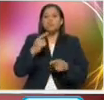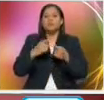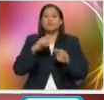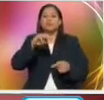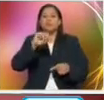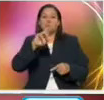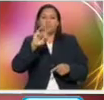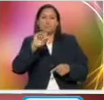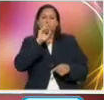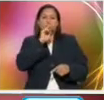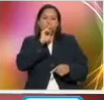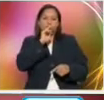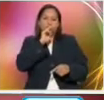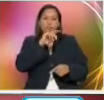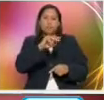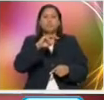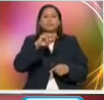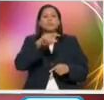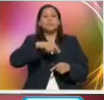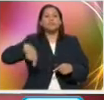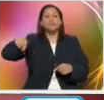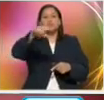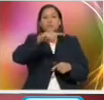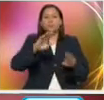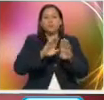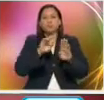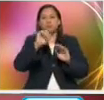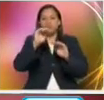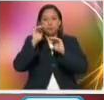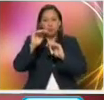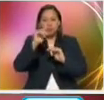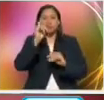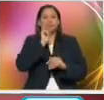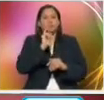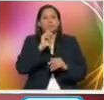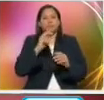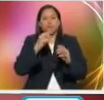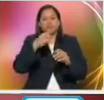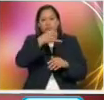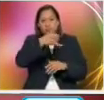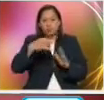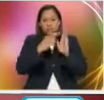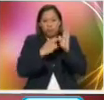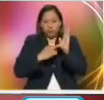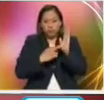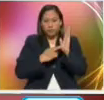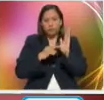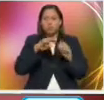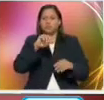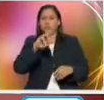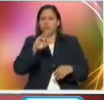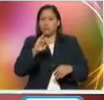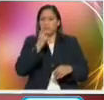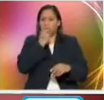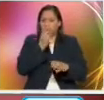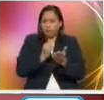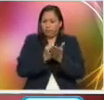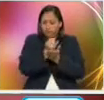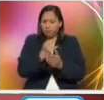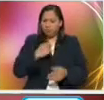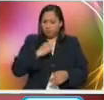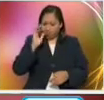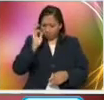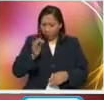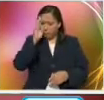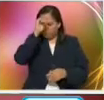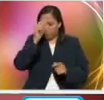María. Si hablamos de estas sociedades limitantes para la mujer, María en este momento dice, bueno, yo acepto